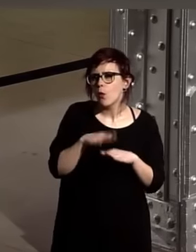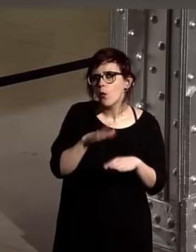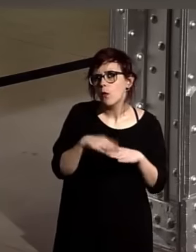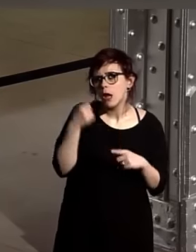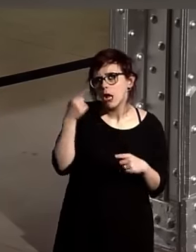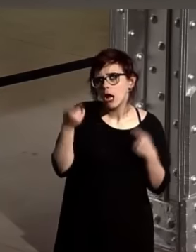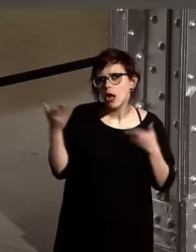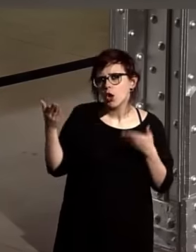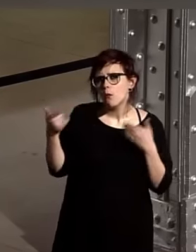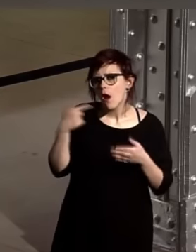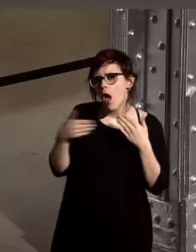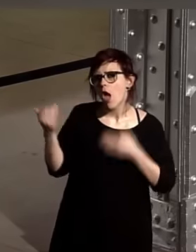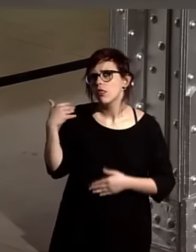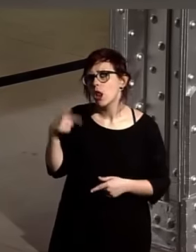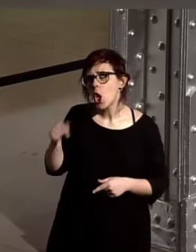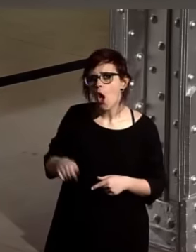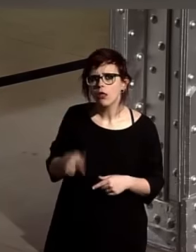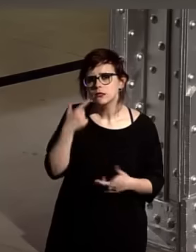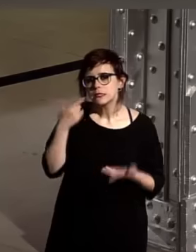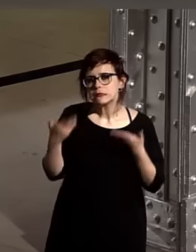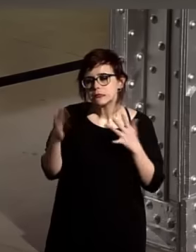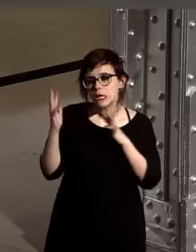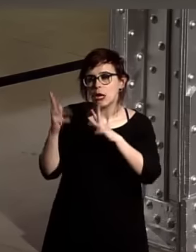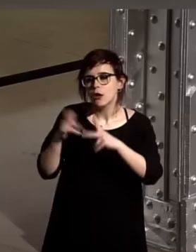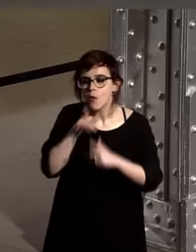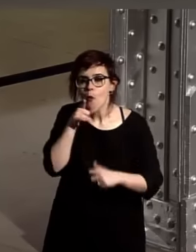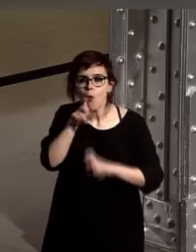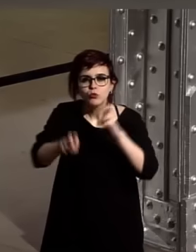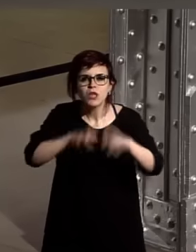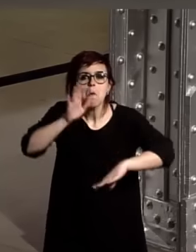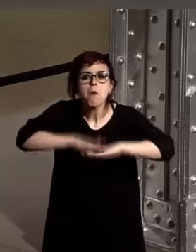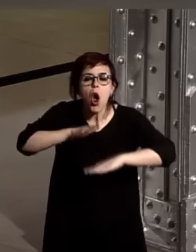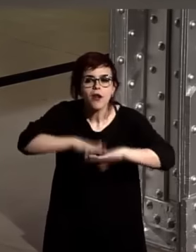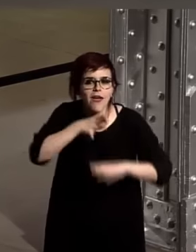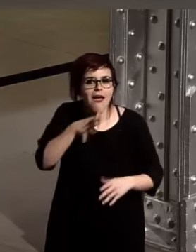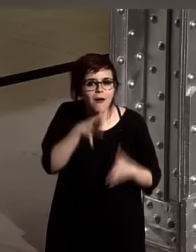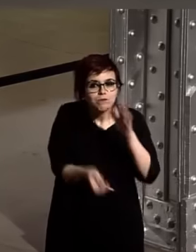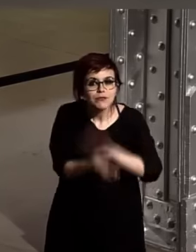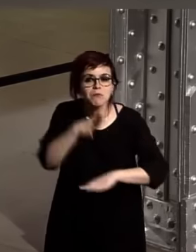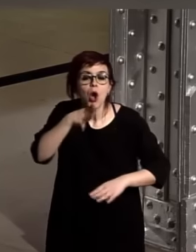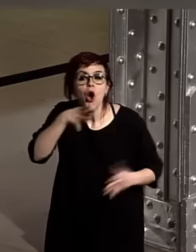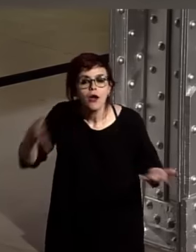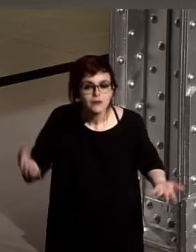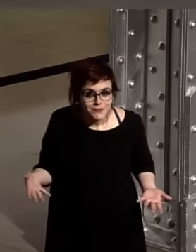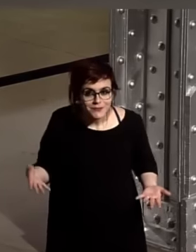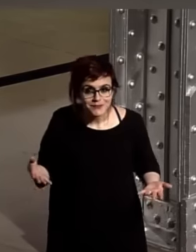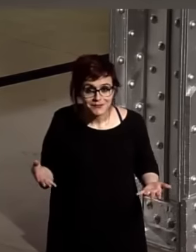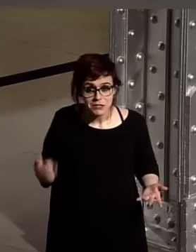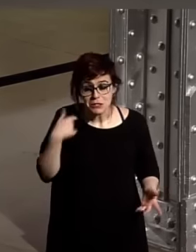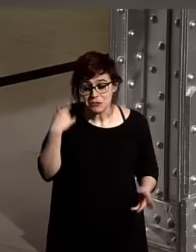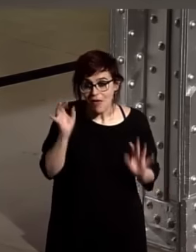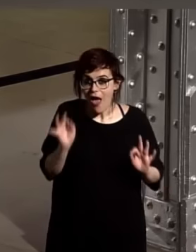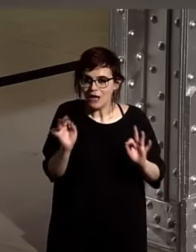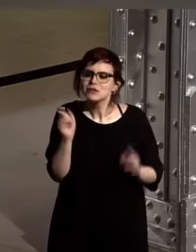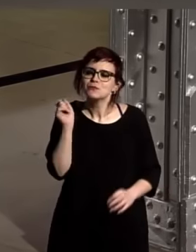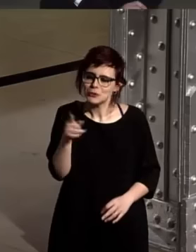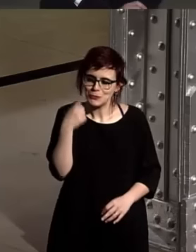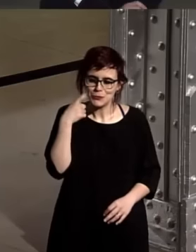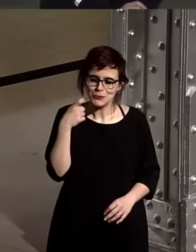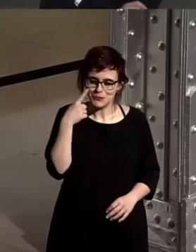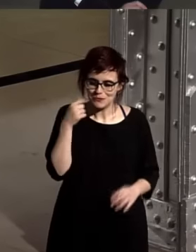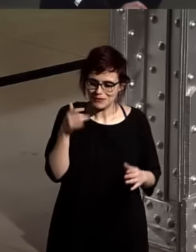otro y haces como una comparativa sí que buscar estos mecanismos de por qué pasan las cosas en la vida cotidiana yo por lo menos sí que lo intento O sea que